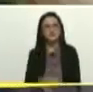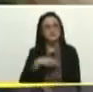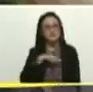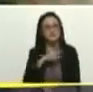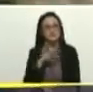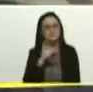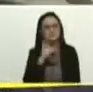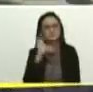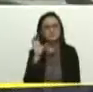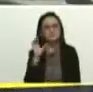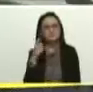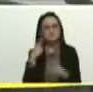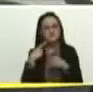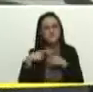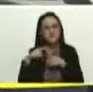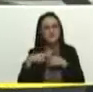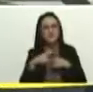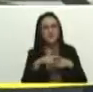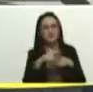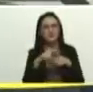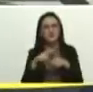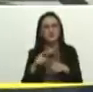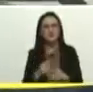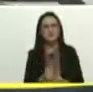muy diferentes.